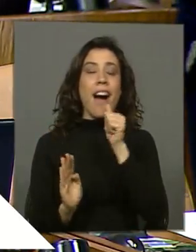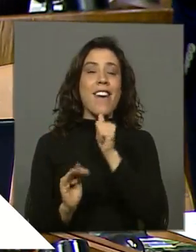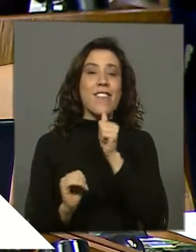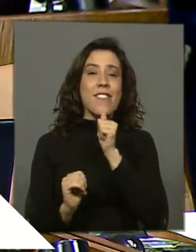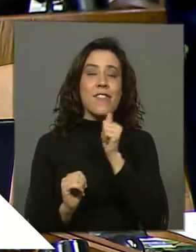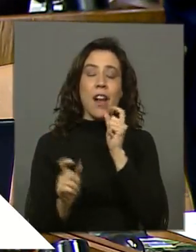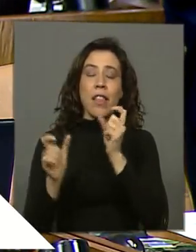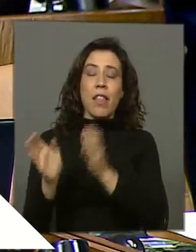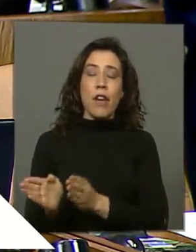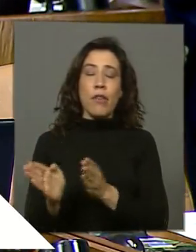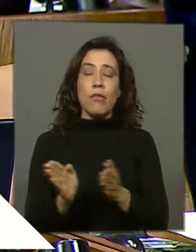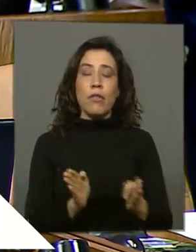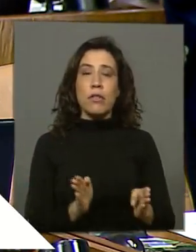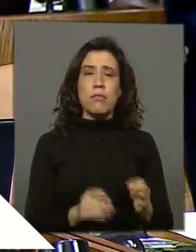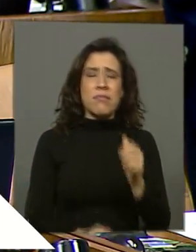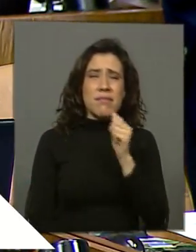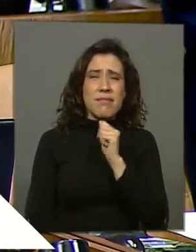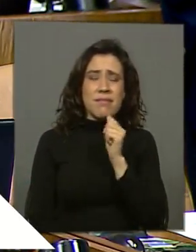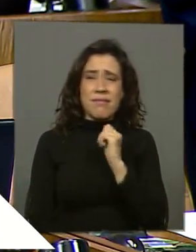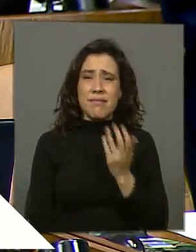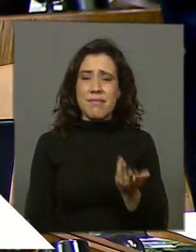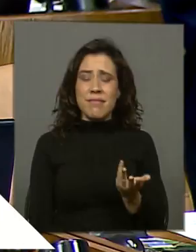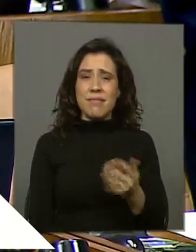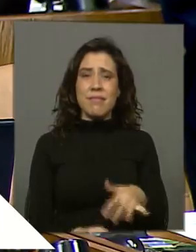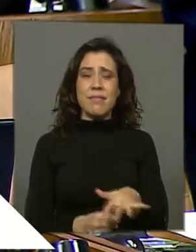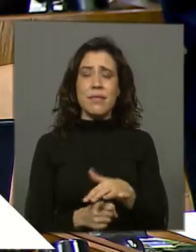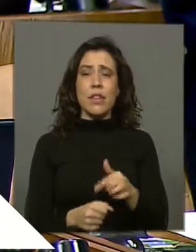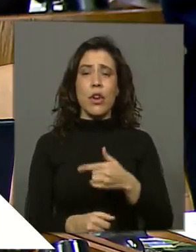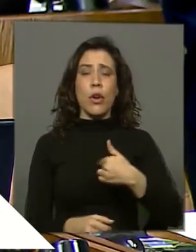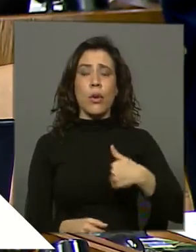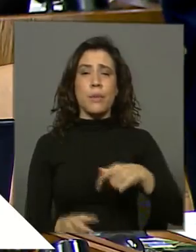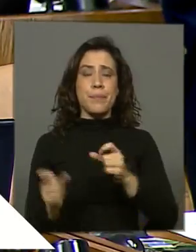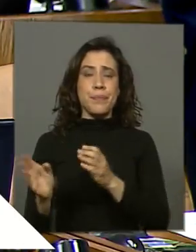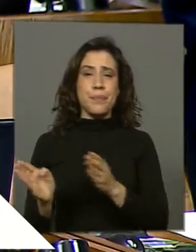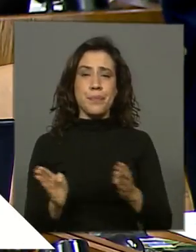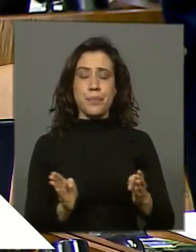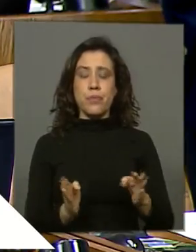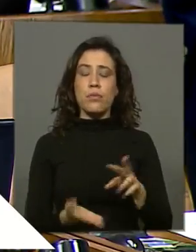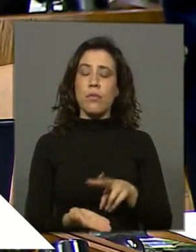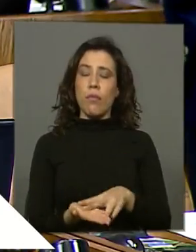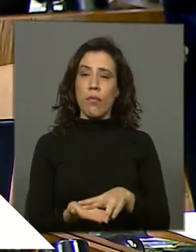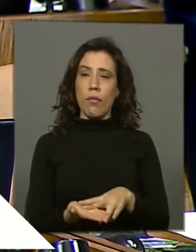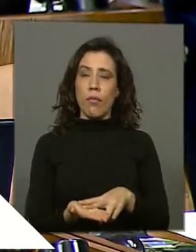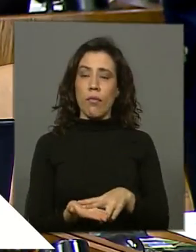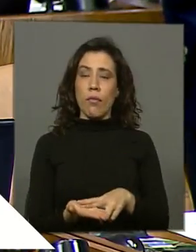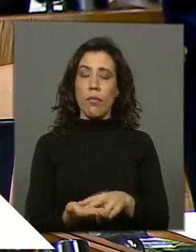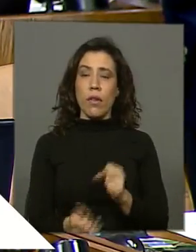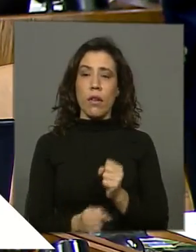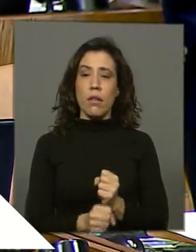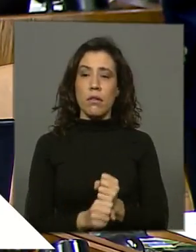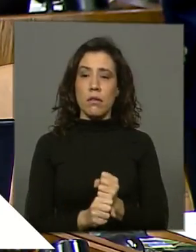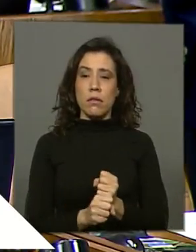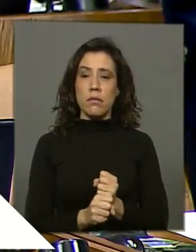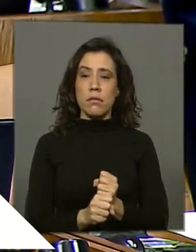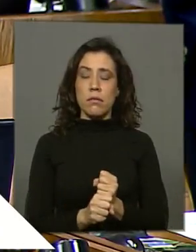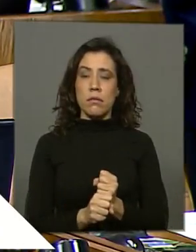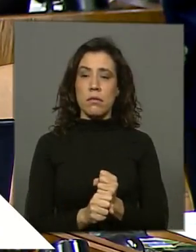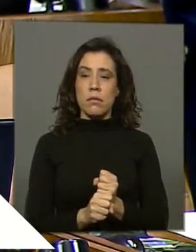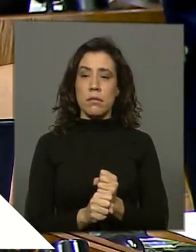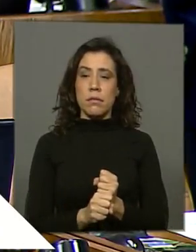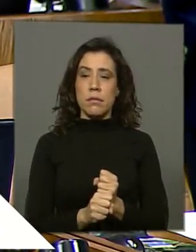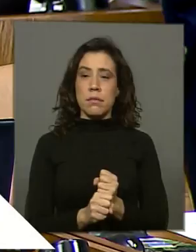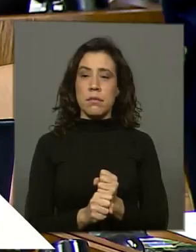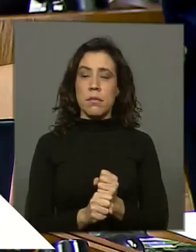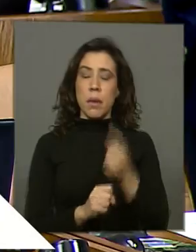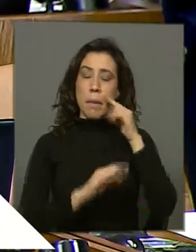de regulación la precariedad con que nuestros reguladores efectivamente operan respecto de lo que